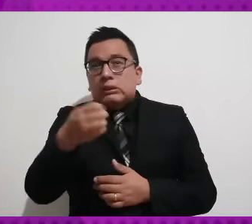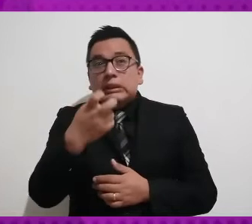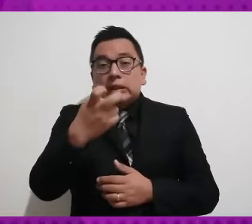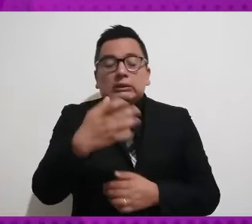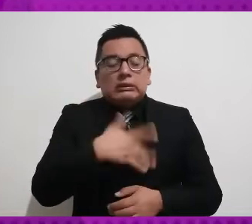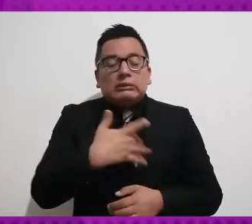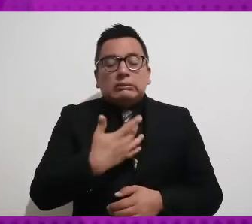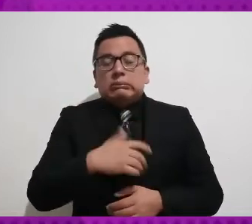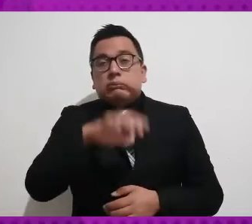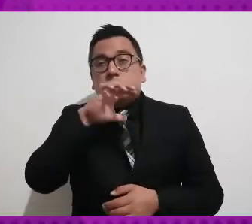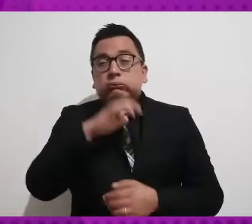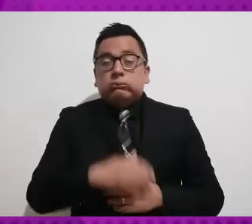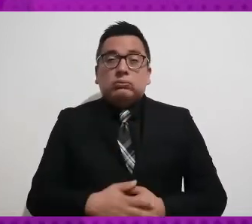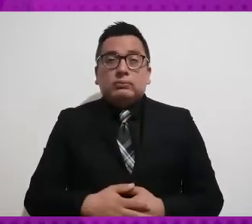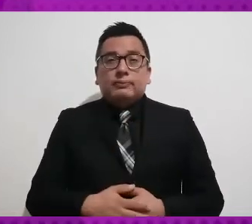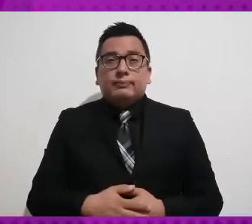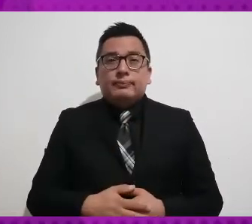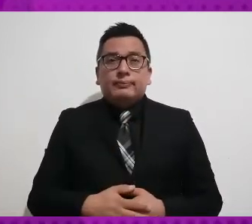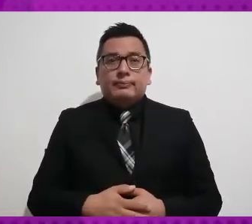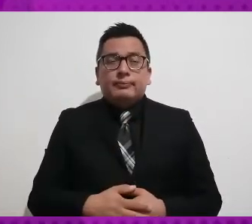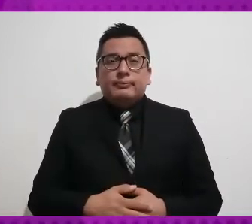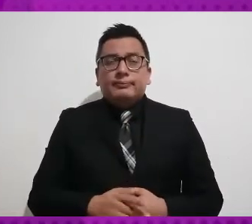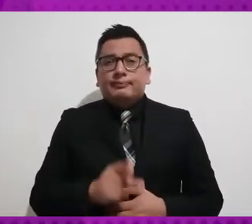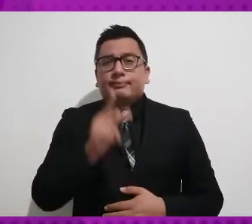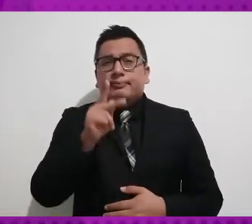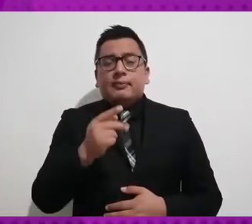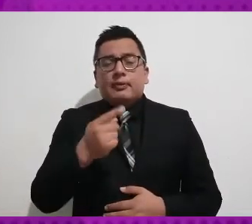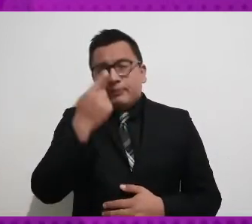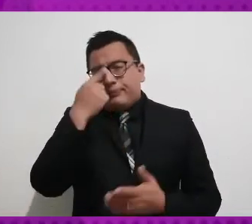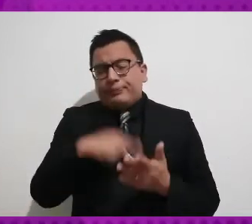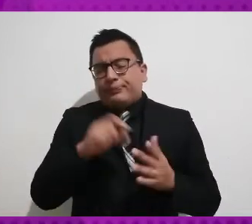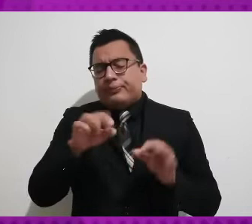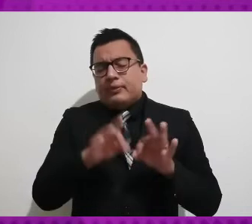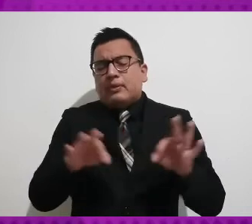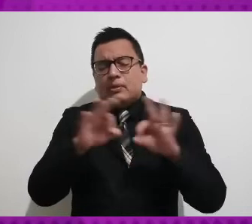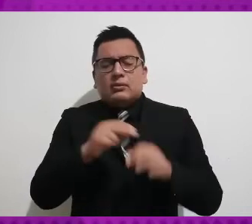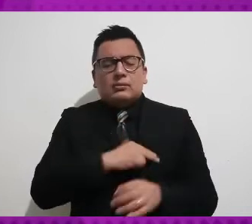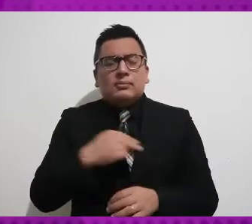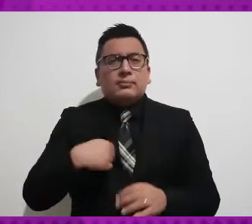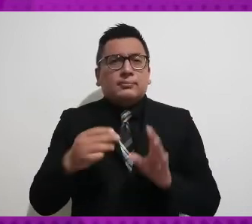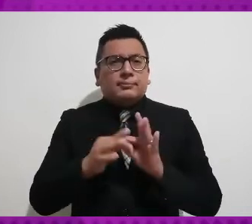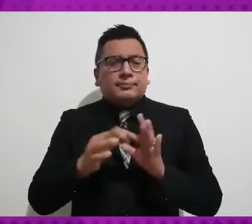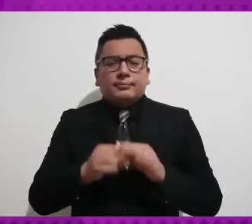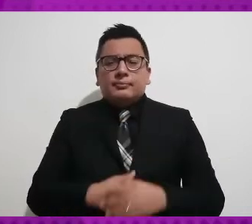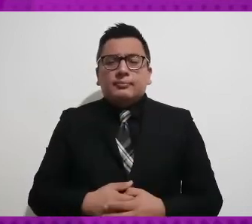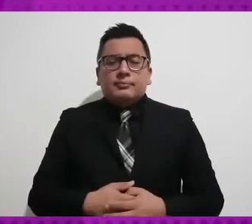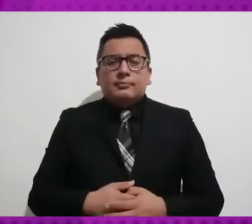principal conclusión a la que llegaría, pero creo que también es importante destacar, además de eso,